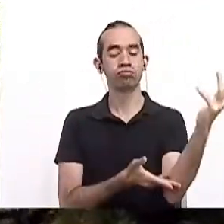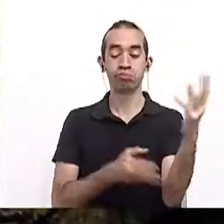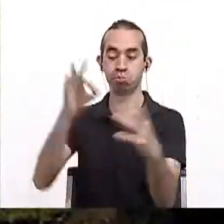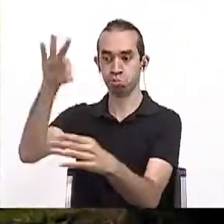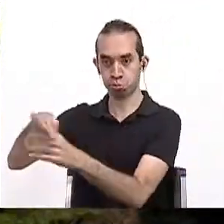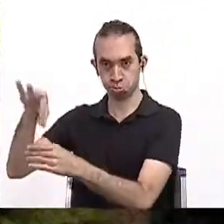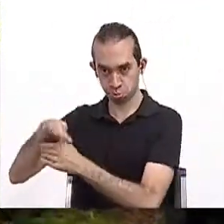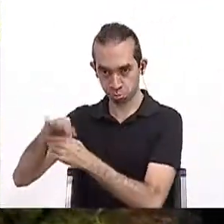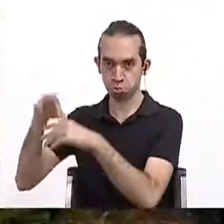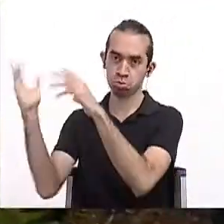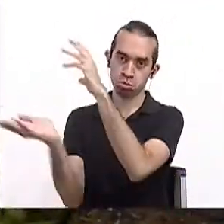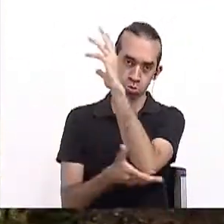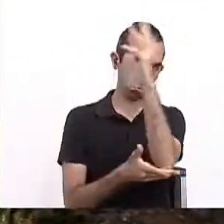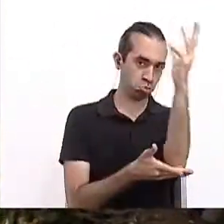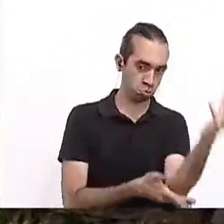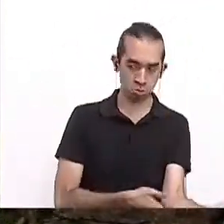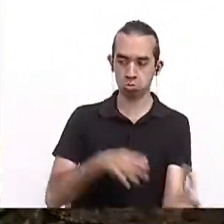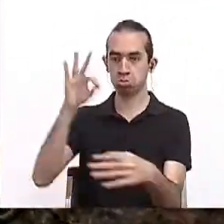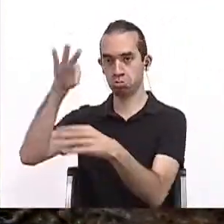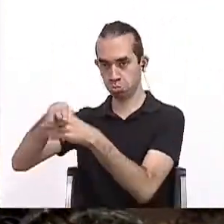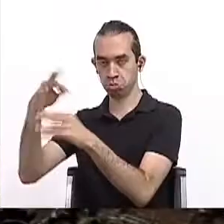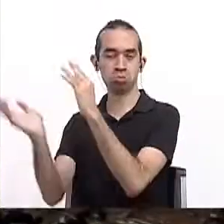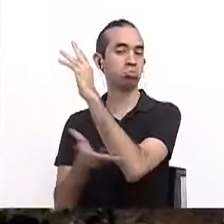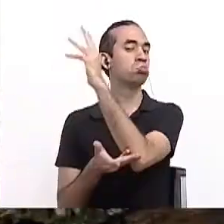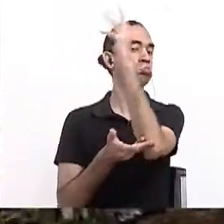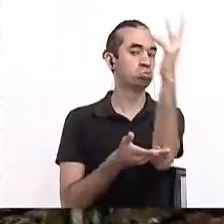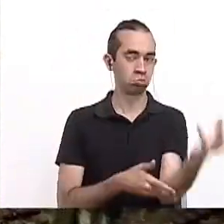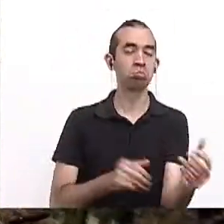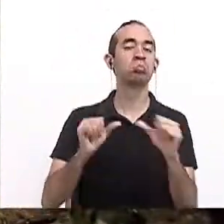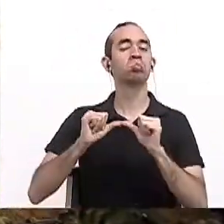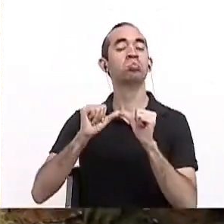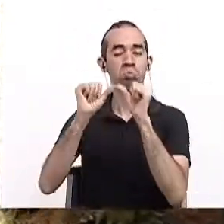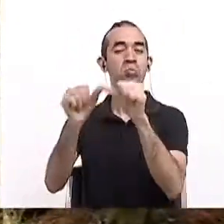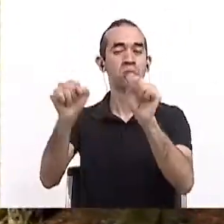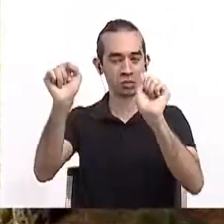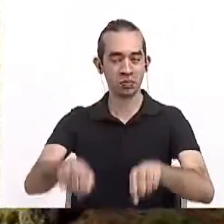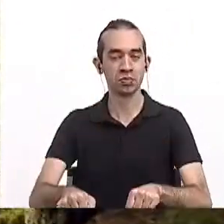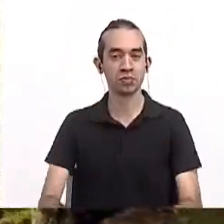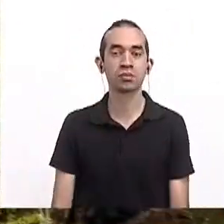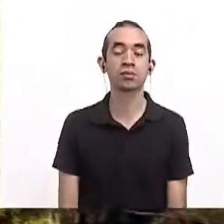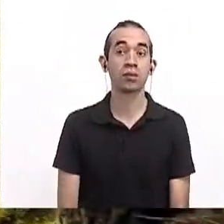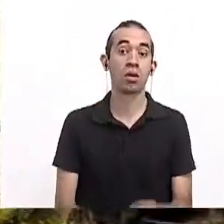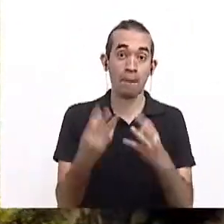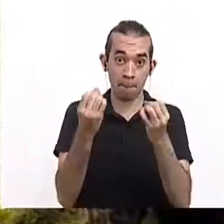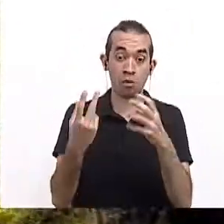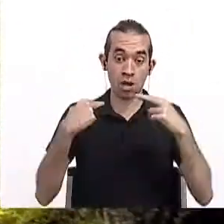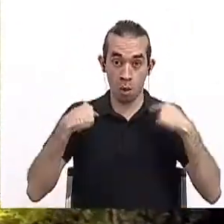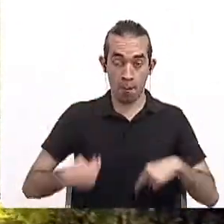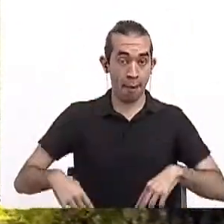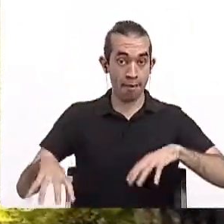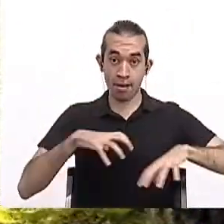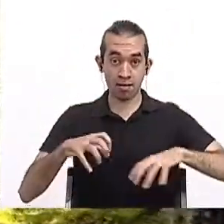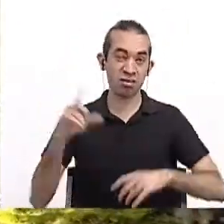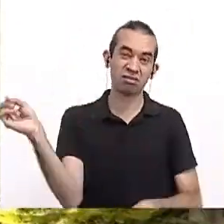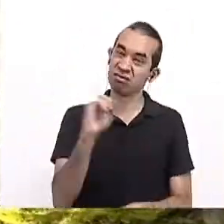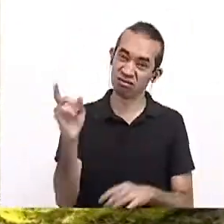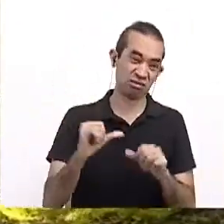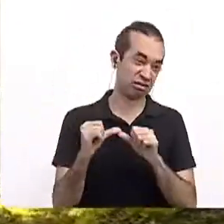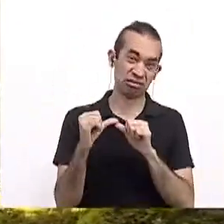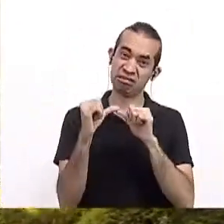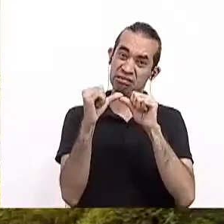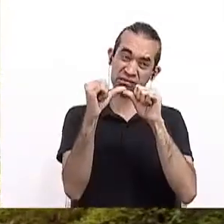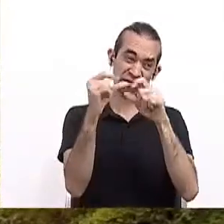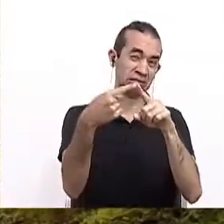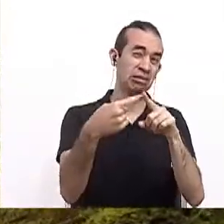es una actividad sostenible. Sabemos que una buena parte de las actividades humanas no son sostenibles a